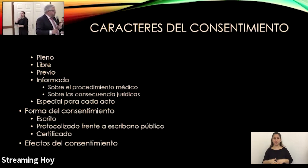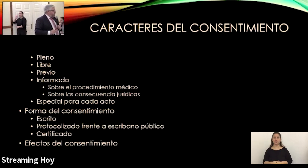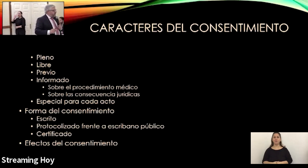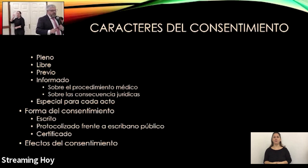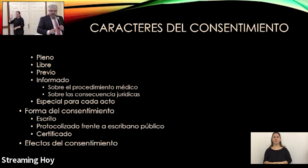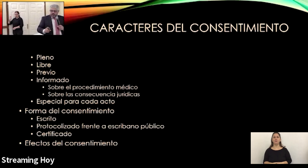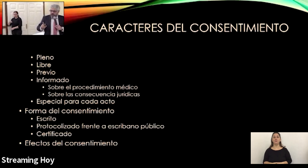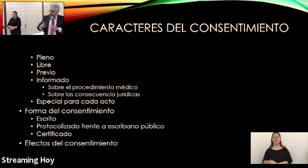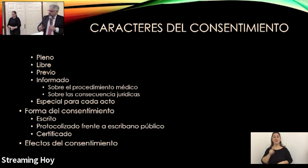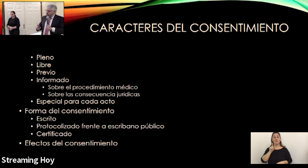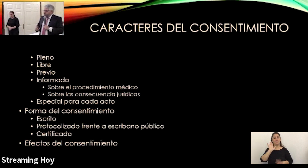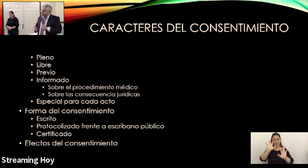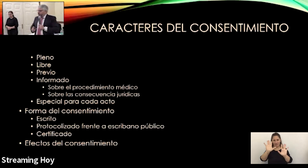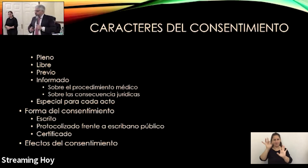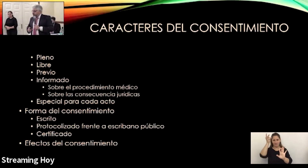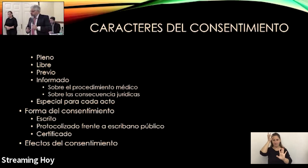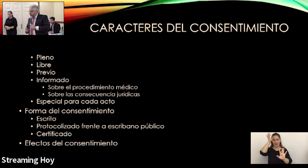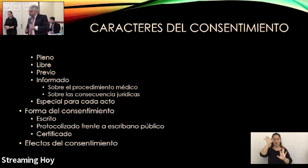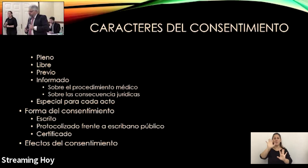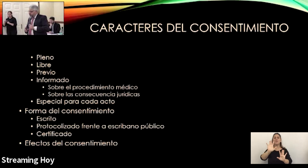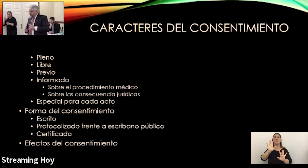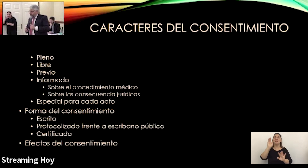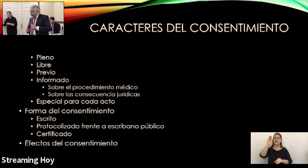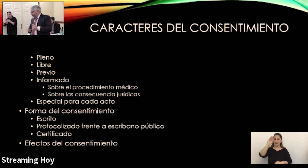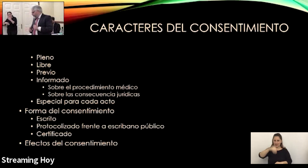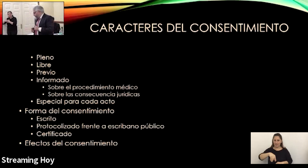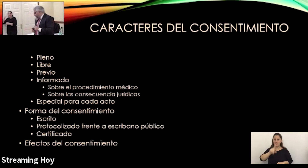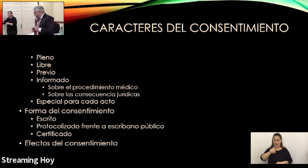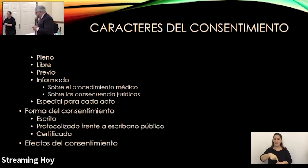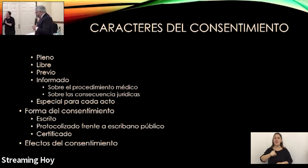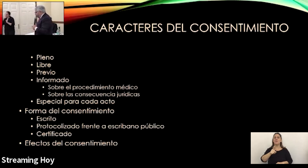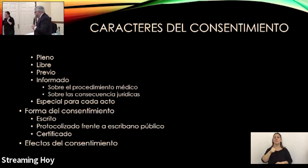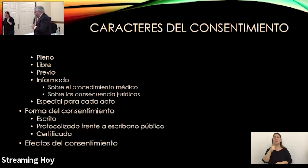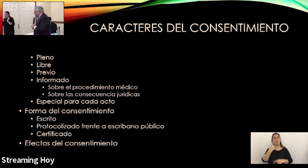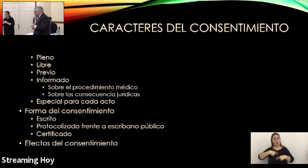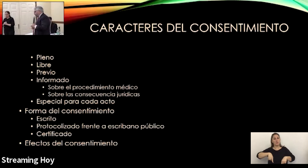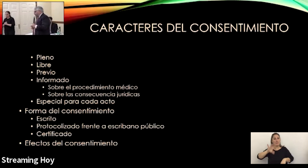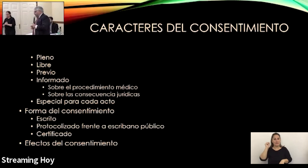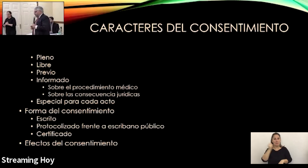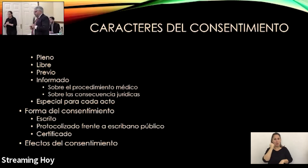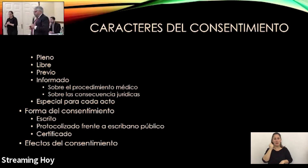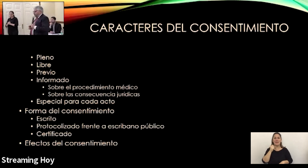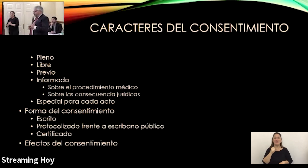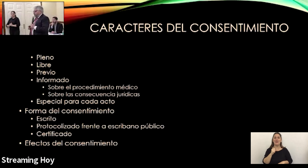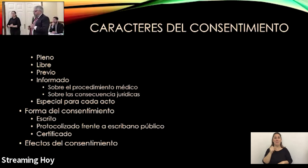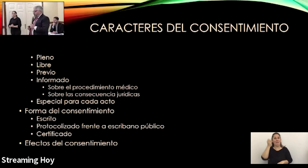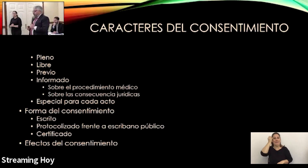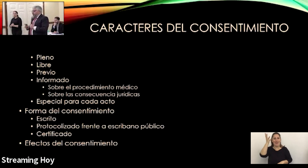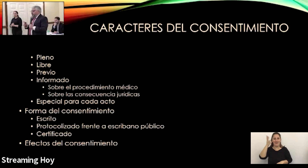contexto, perdón, y además, y esto es lo más importante tal vez del punto, ya me lo estaba olvidando,